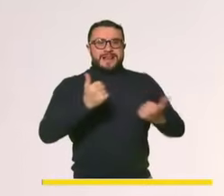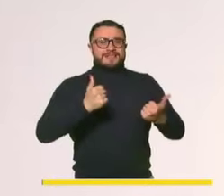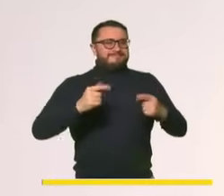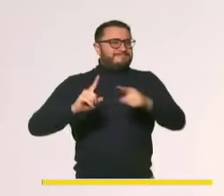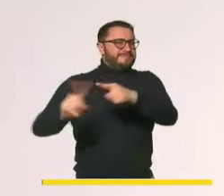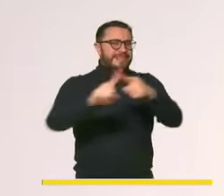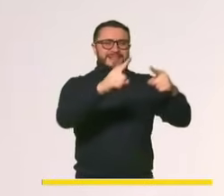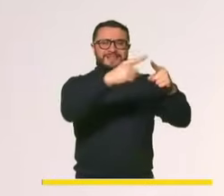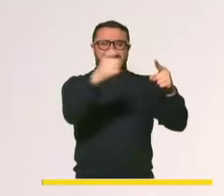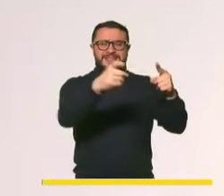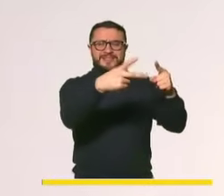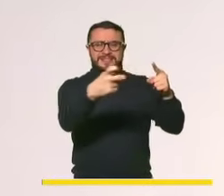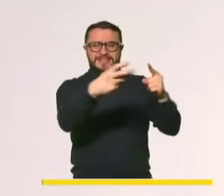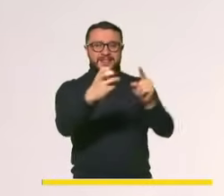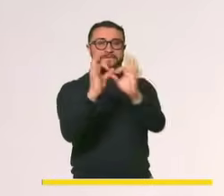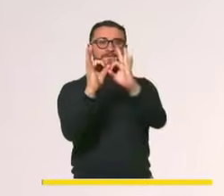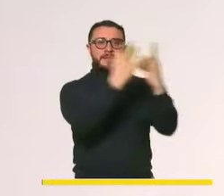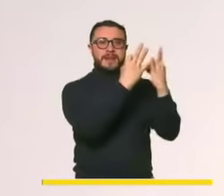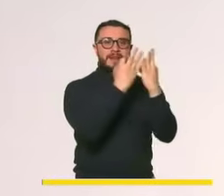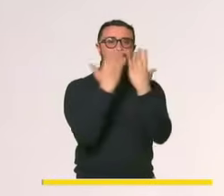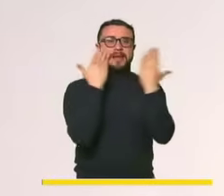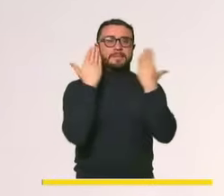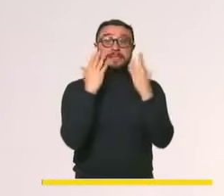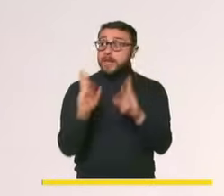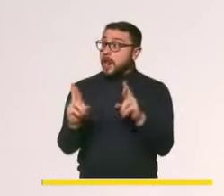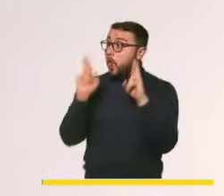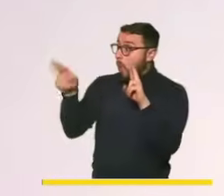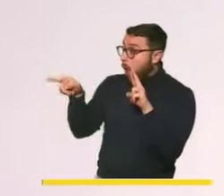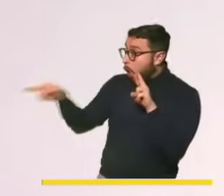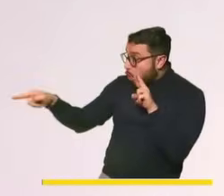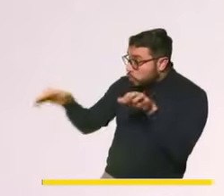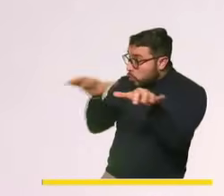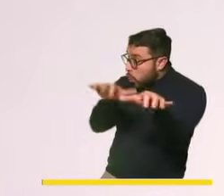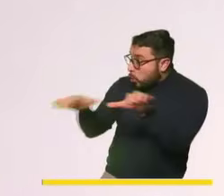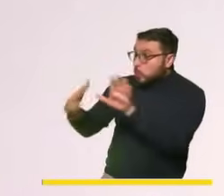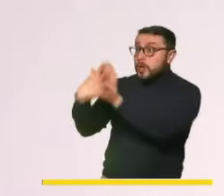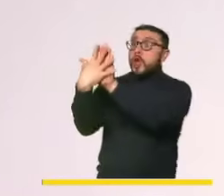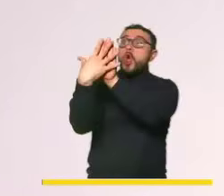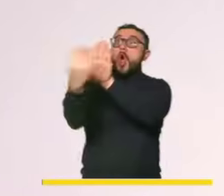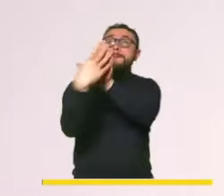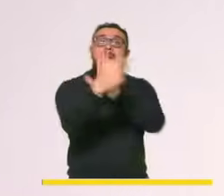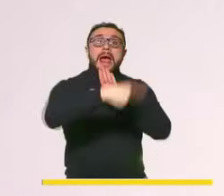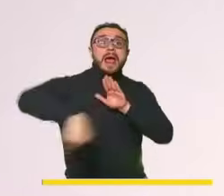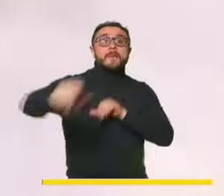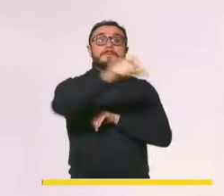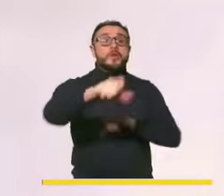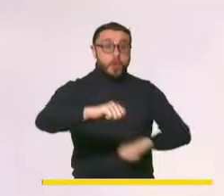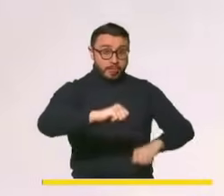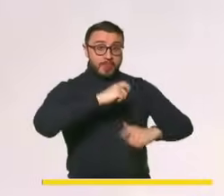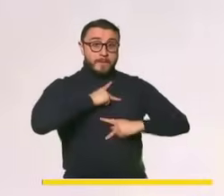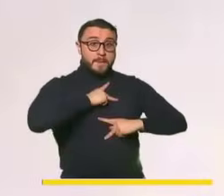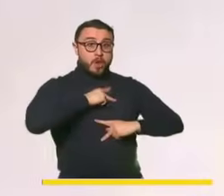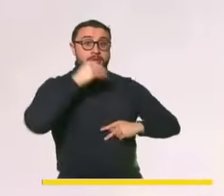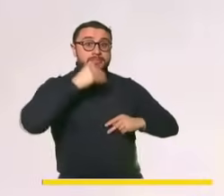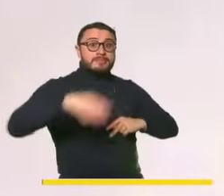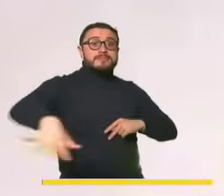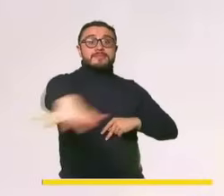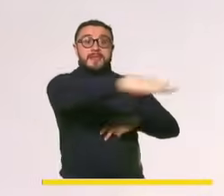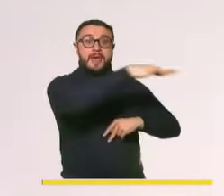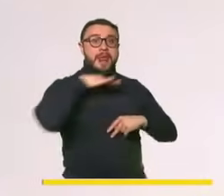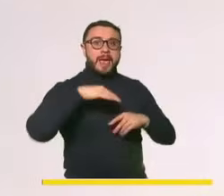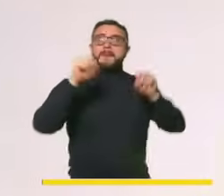familias campesinas. Ojalá como usted, muchos poseedores de tierra puedan